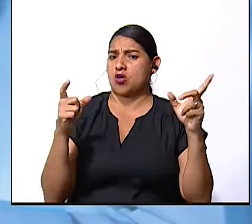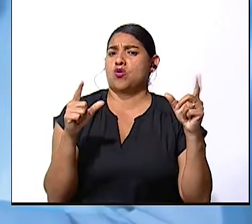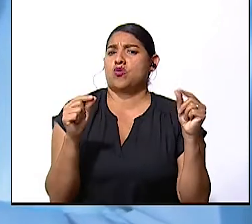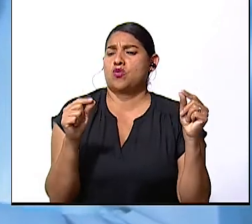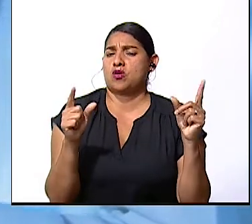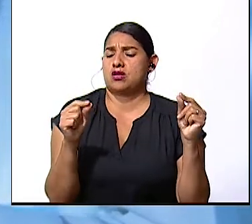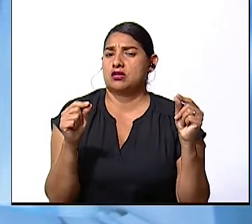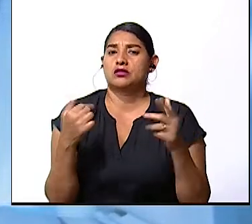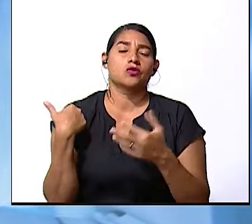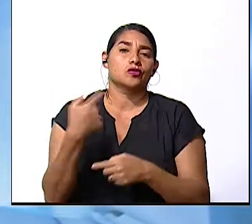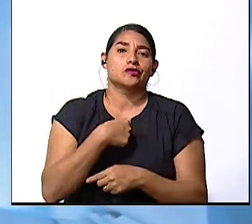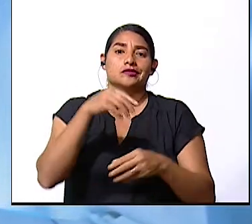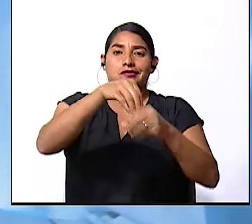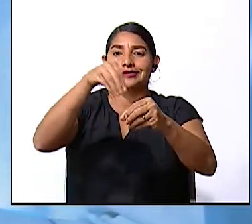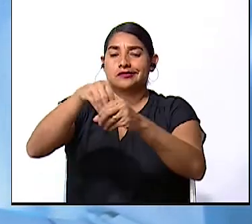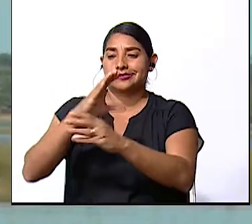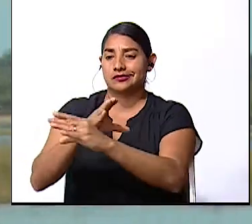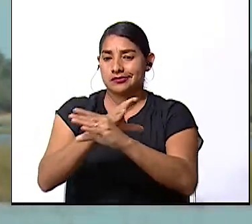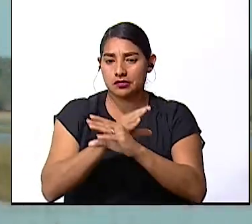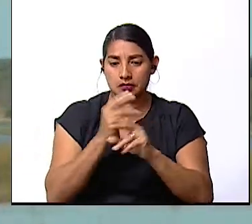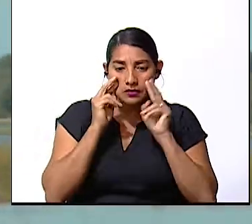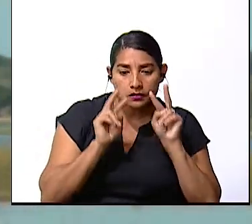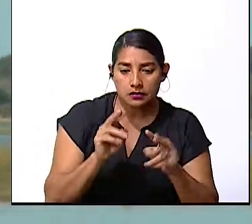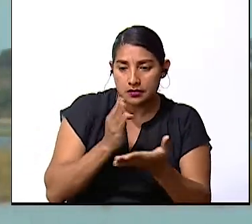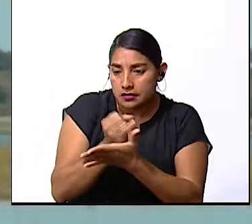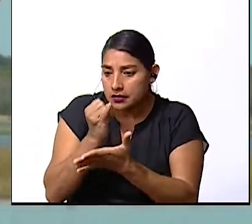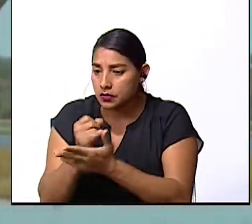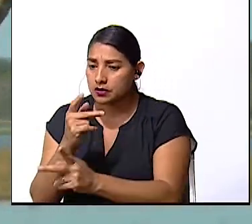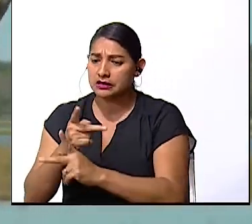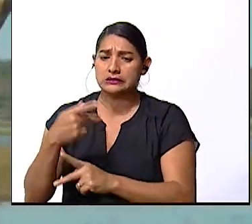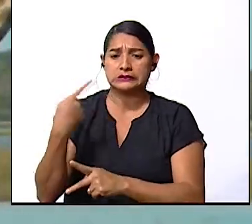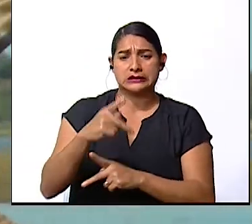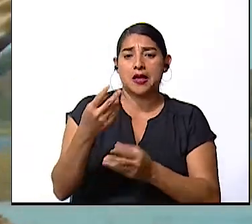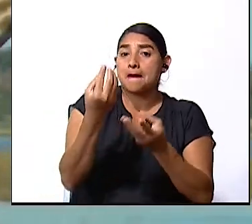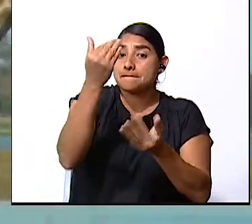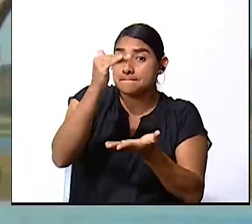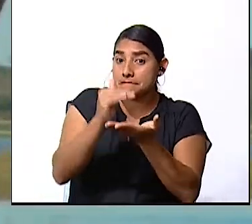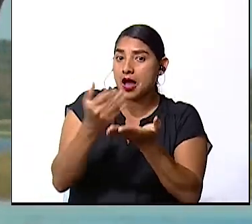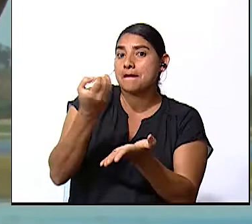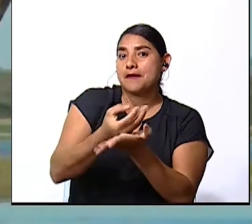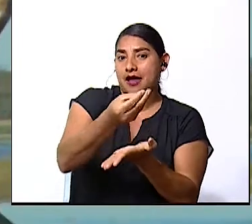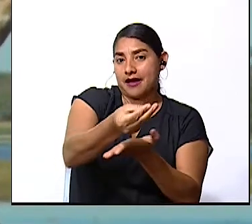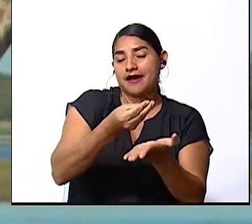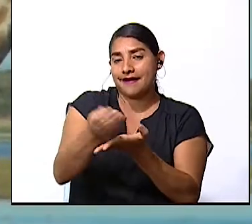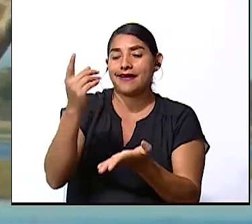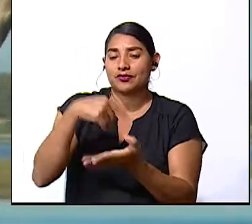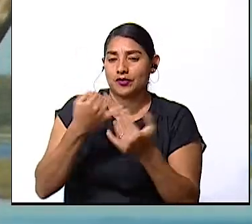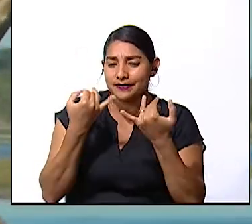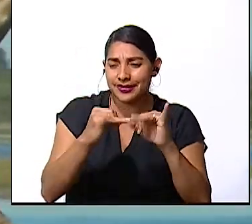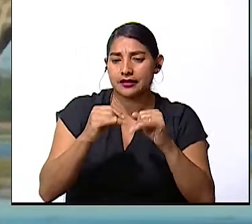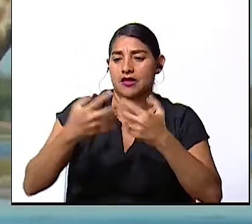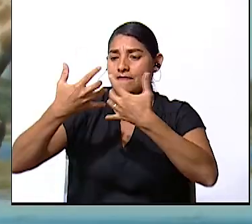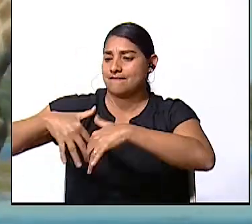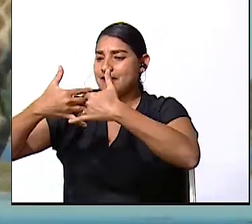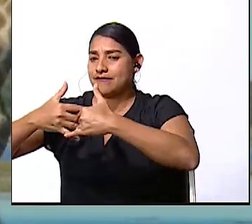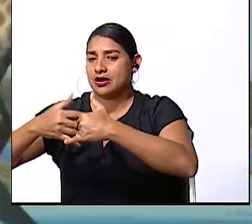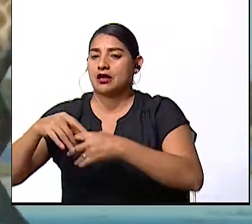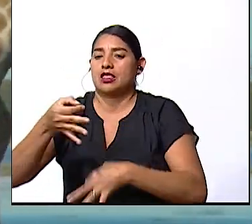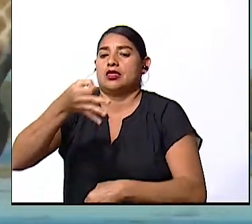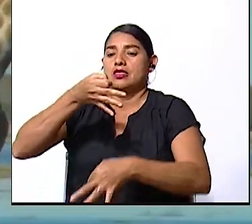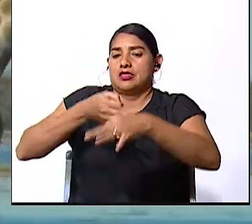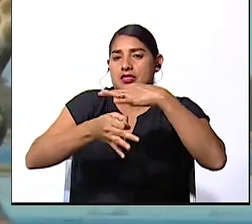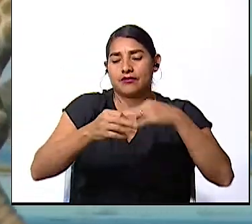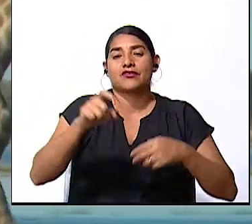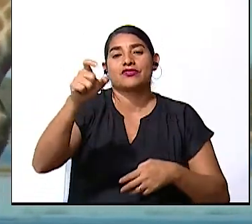cáncer? Invertir en conservar las especies amenazadas cuesta menos esfuerzo y dinero que intentar fabricar relevos que cubran